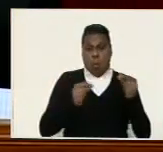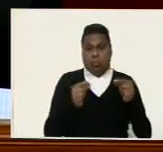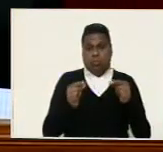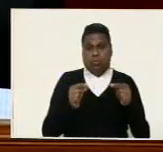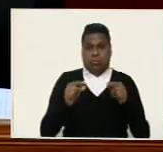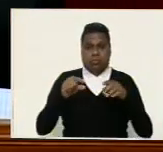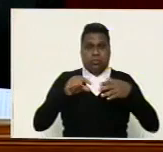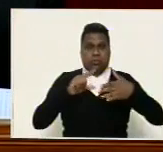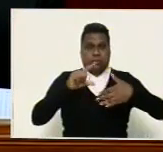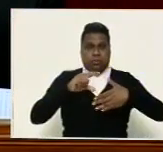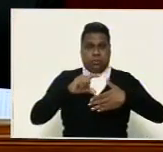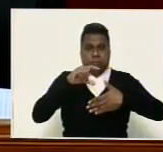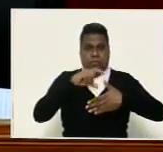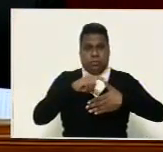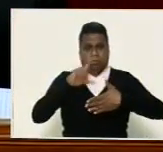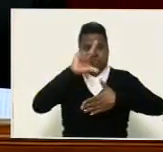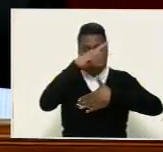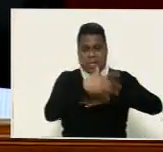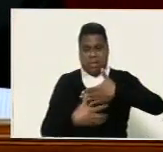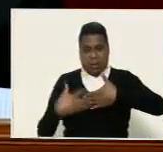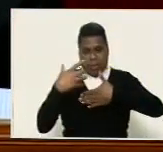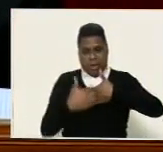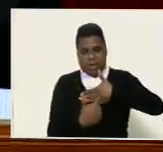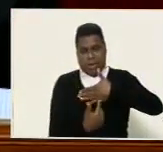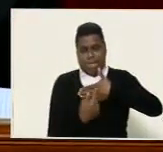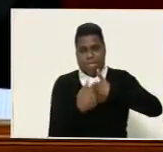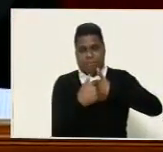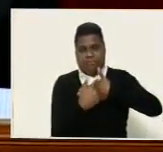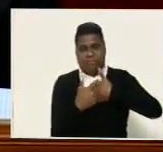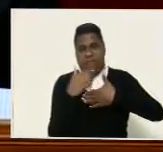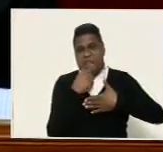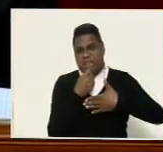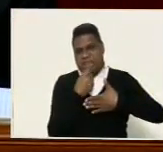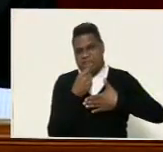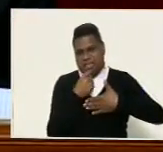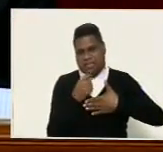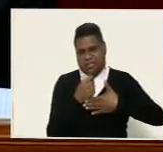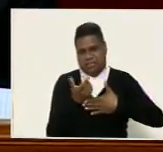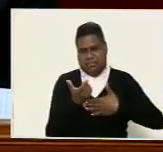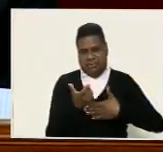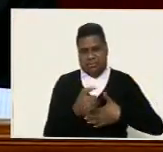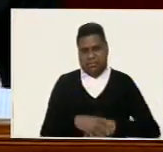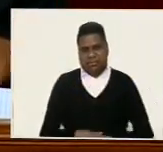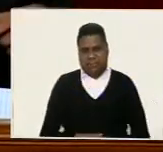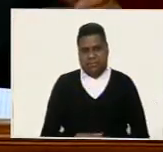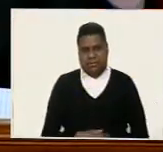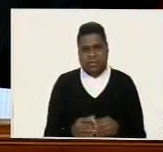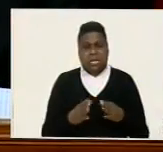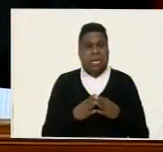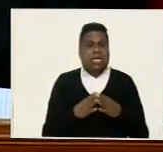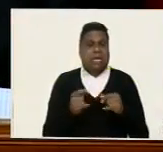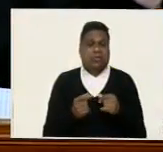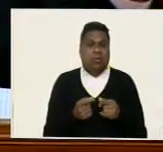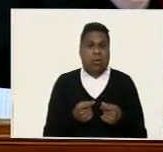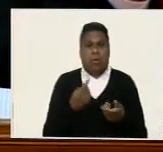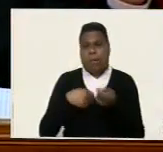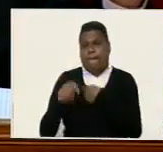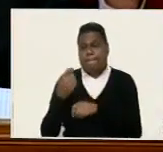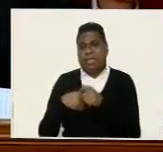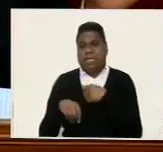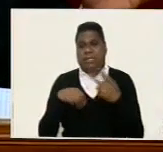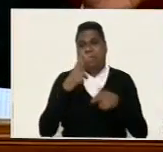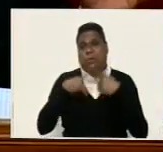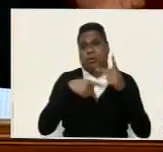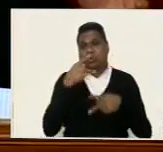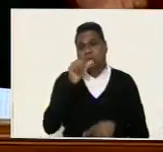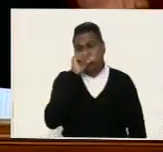ellos. Necesitan tener aquí en Venezuela a quien les permita que el tráfico del mayor productor de droga